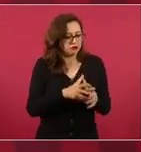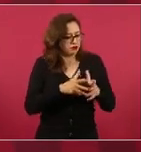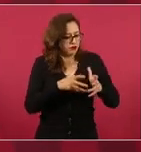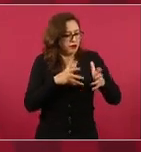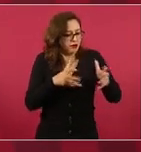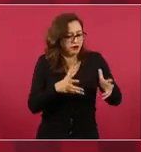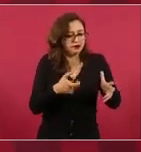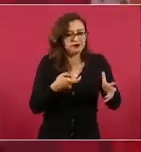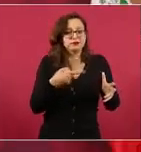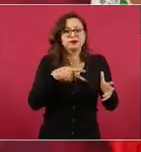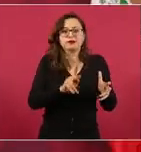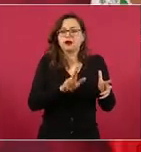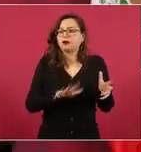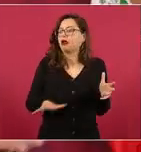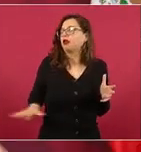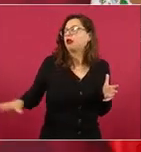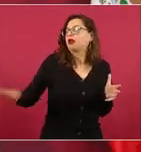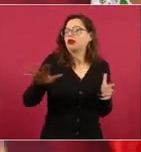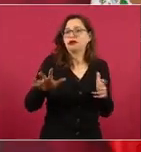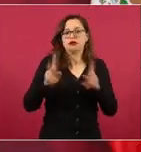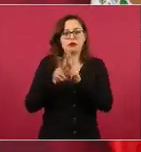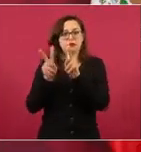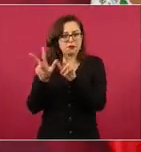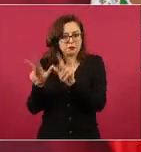sí hay crecimiento económico, pero